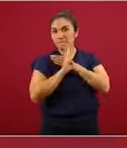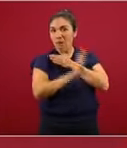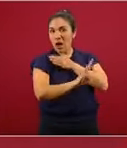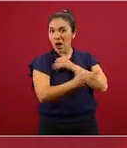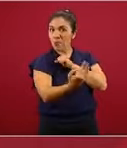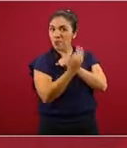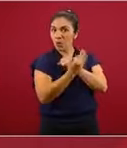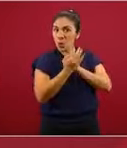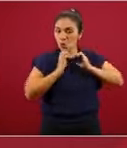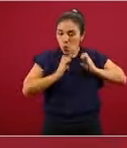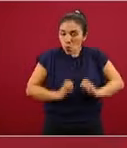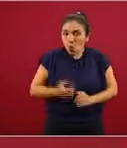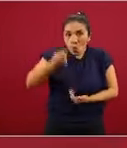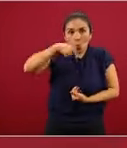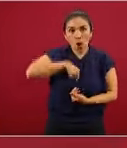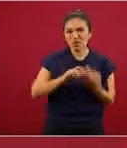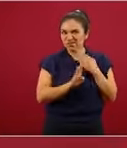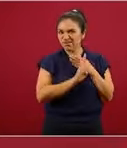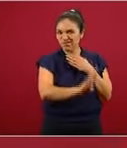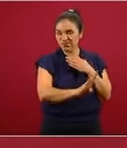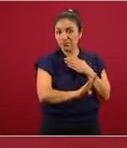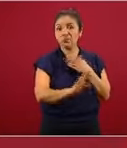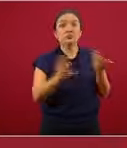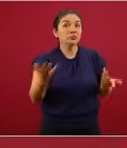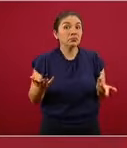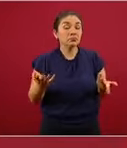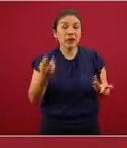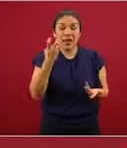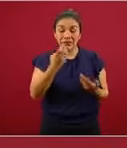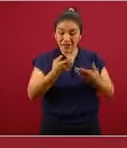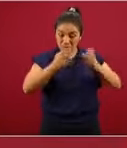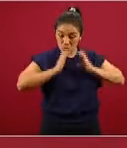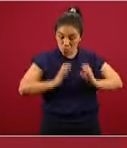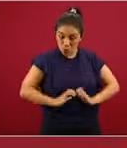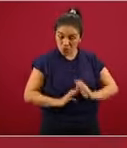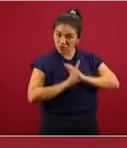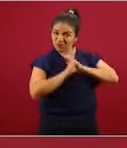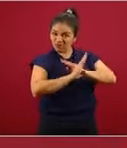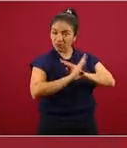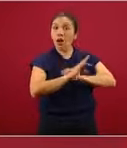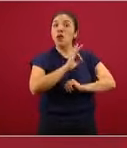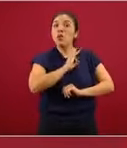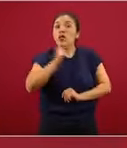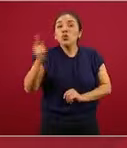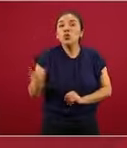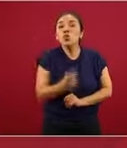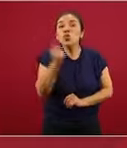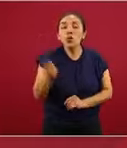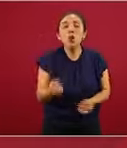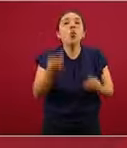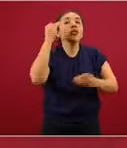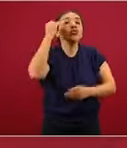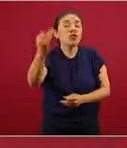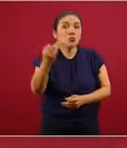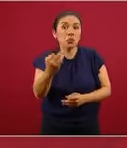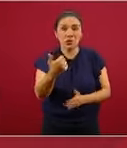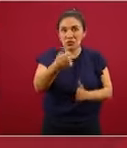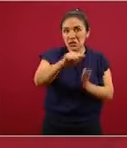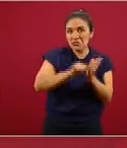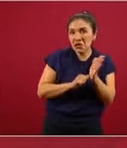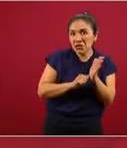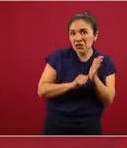protección biológica frente a la infección. Pero además que esta inmunidad sea de suficiente duración, 6